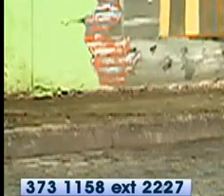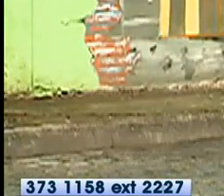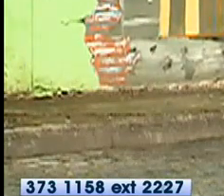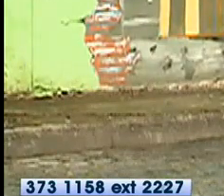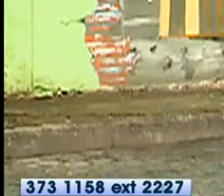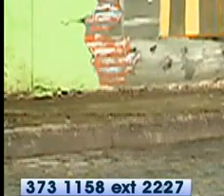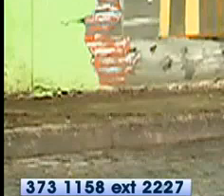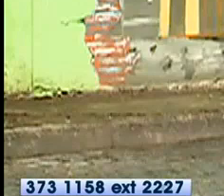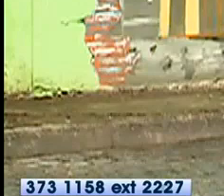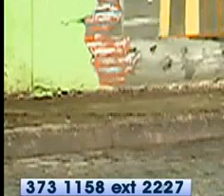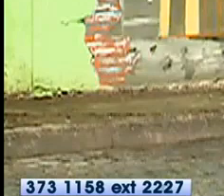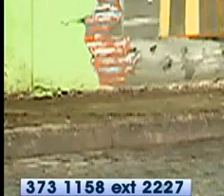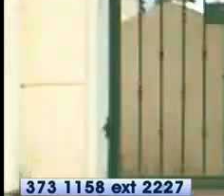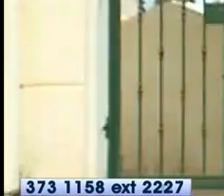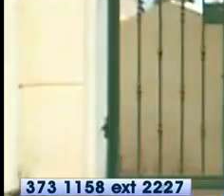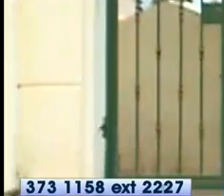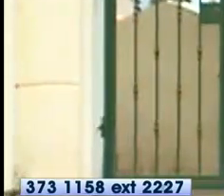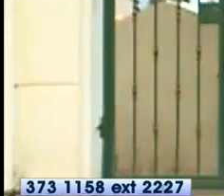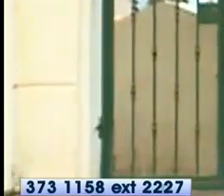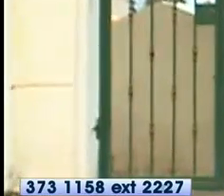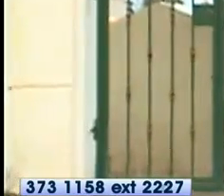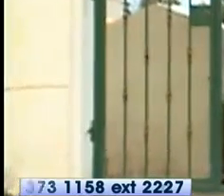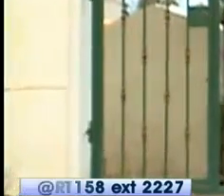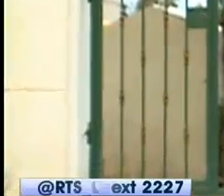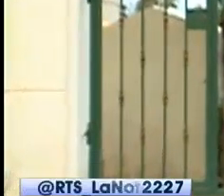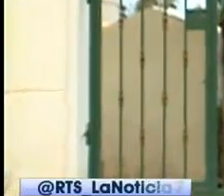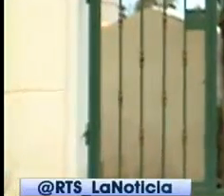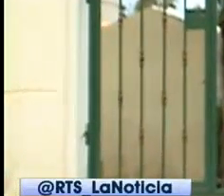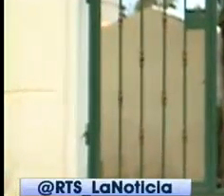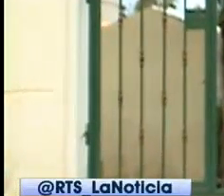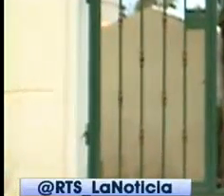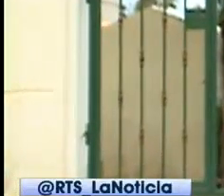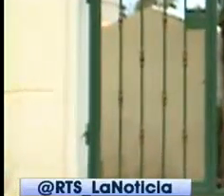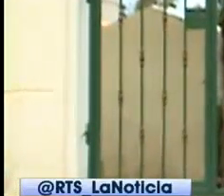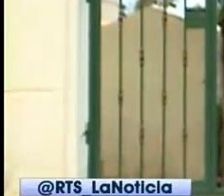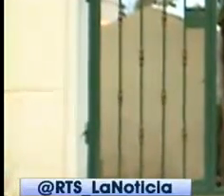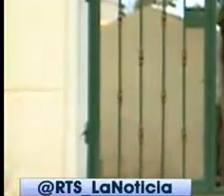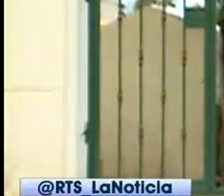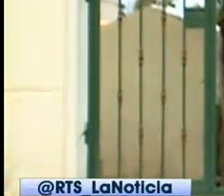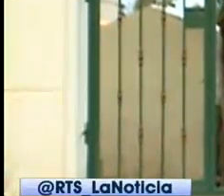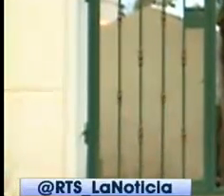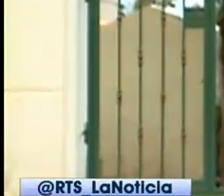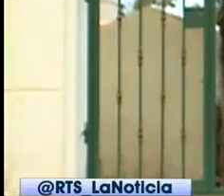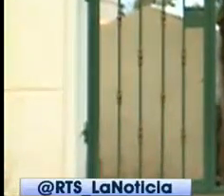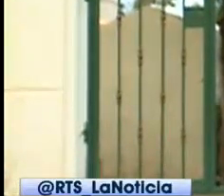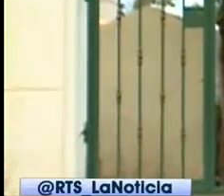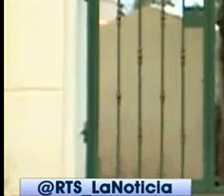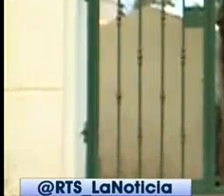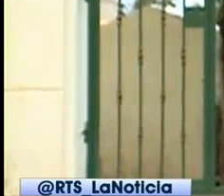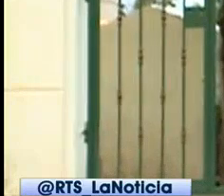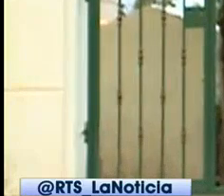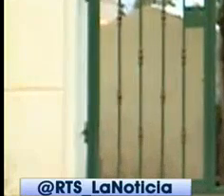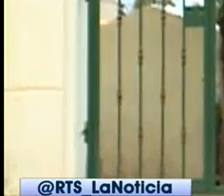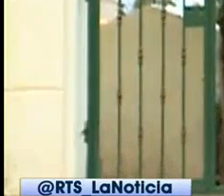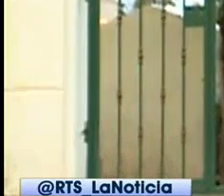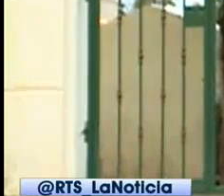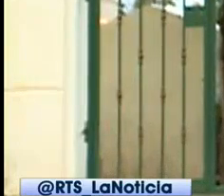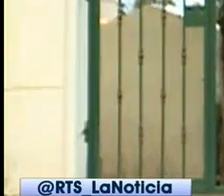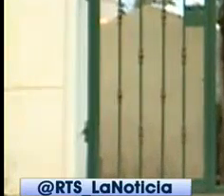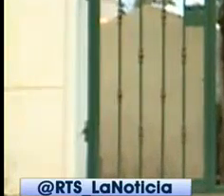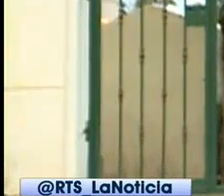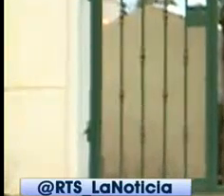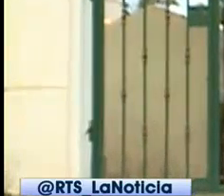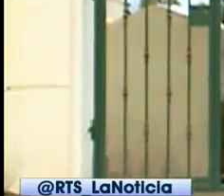eran descendientes de los quitucaras. La máxima autoridad era designada por el pueblo y se les conocía como barayux. Una